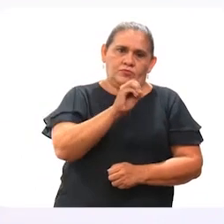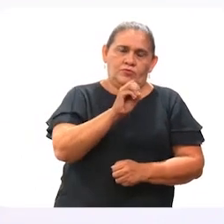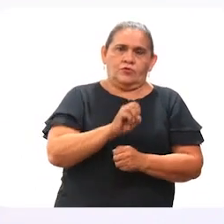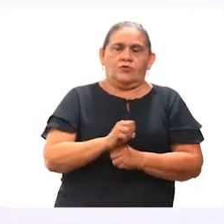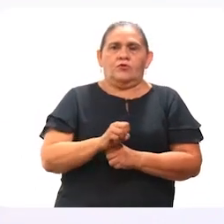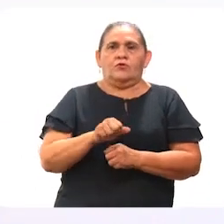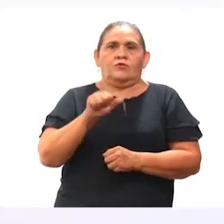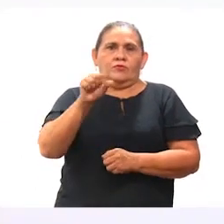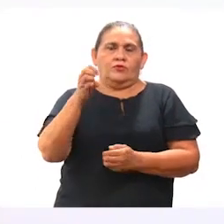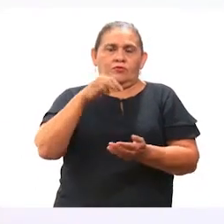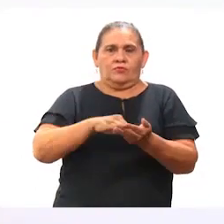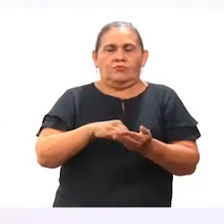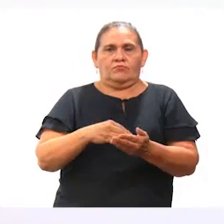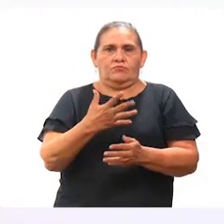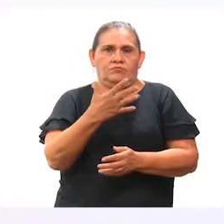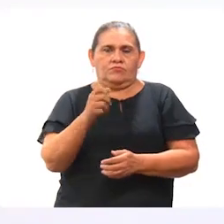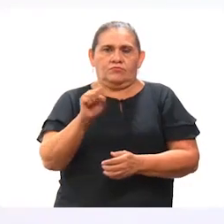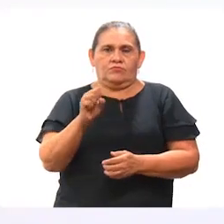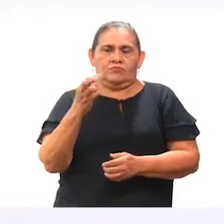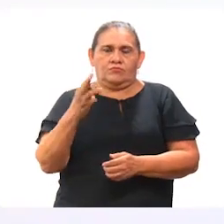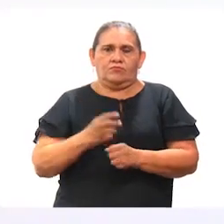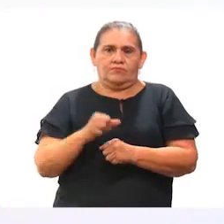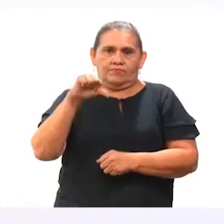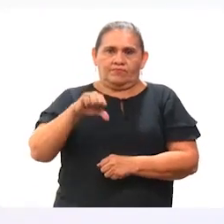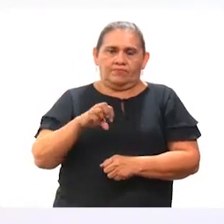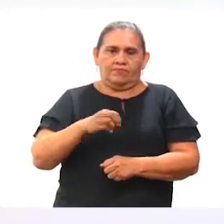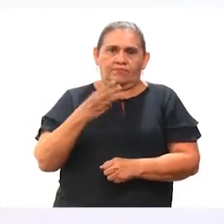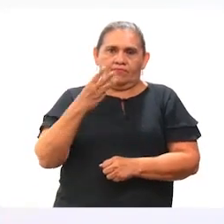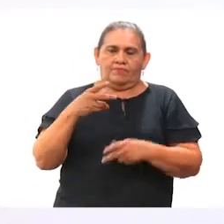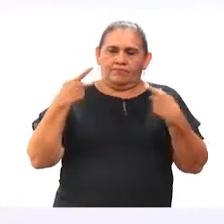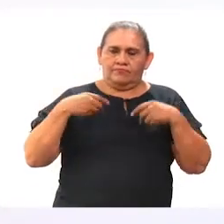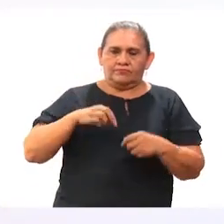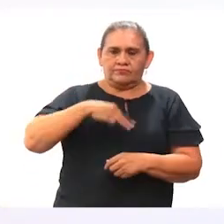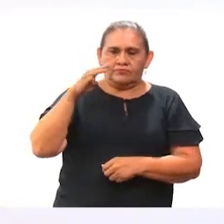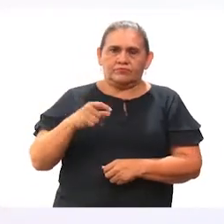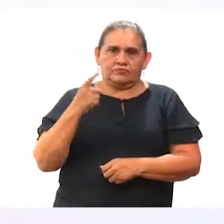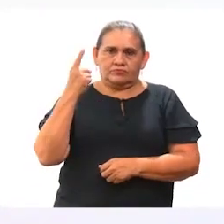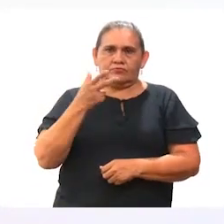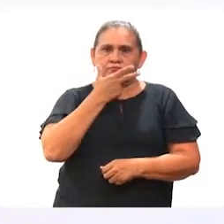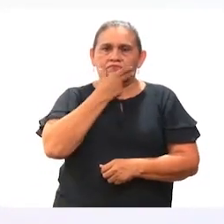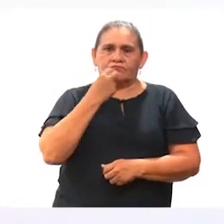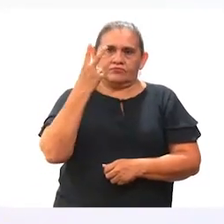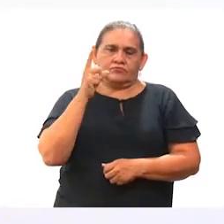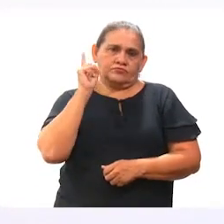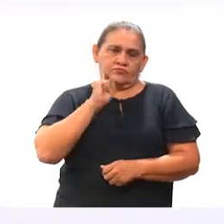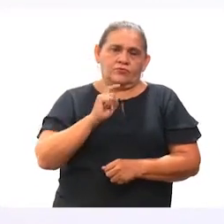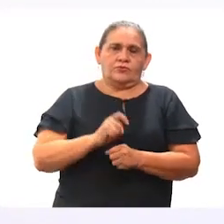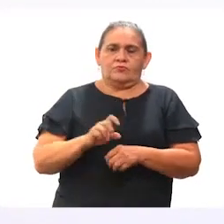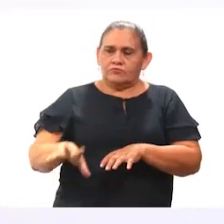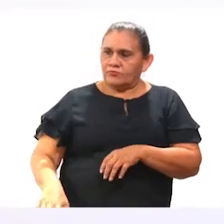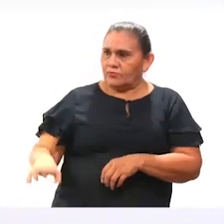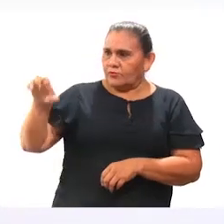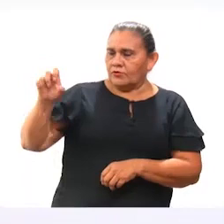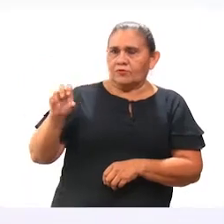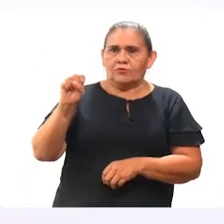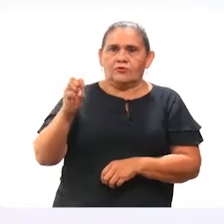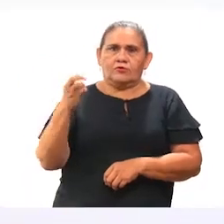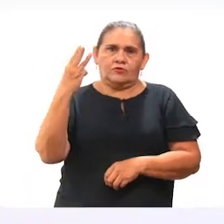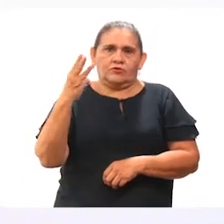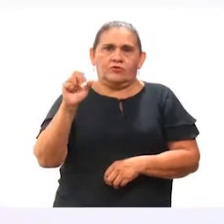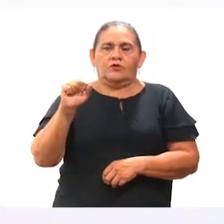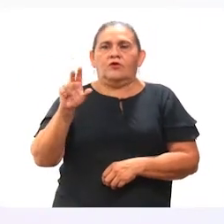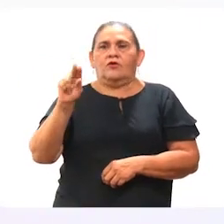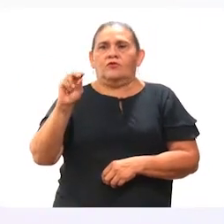16.744. En este parte médico se reportan 3 personas fallecidas, un hombre y 2 mujeres, de un rango de edad de